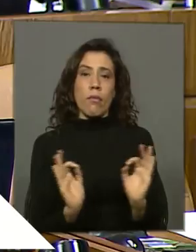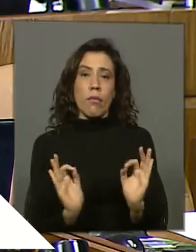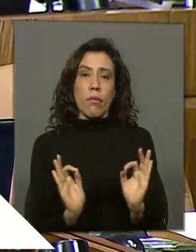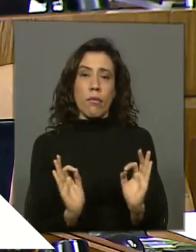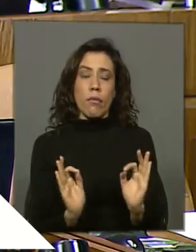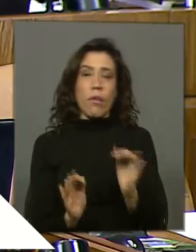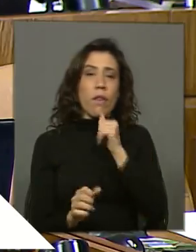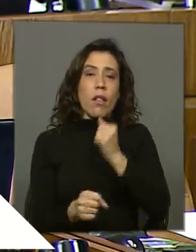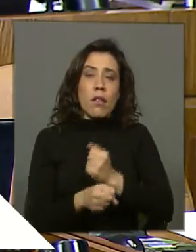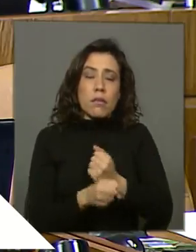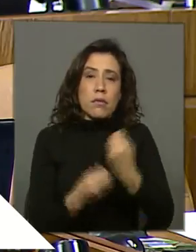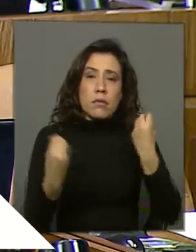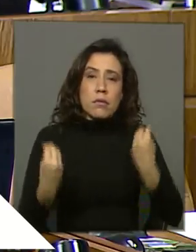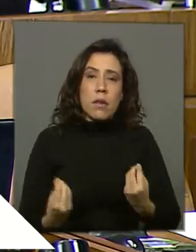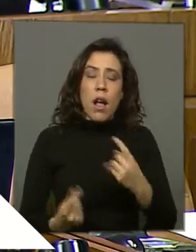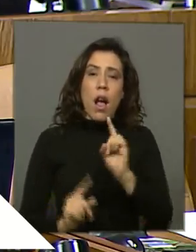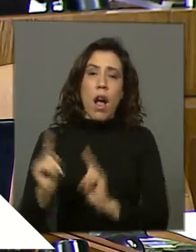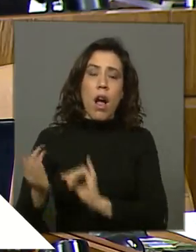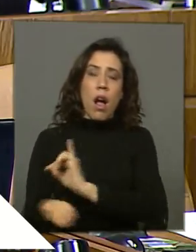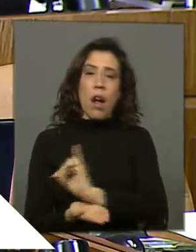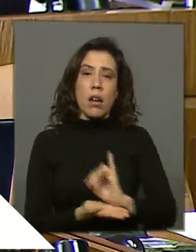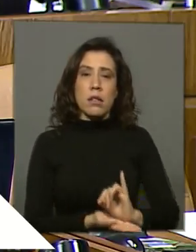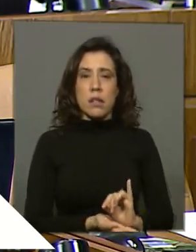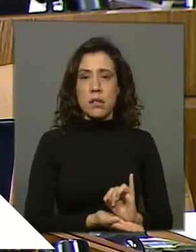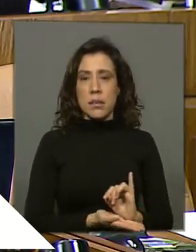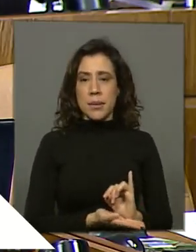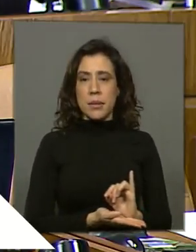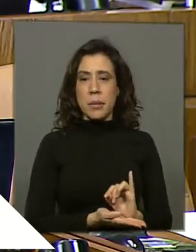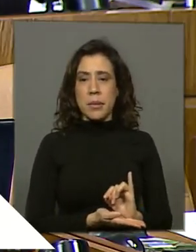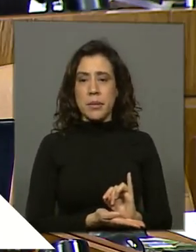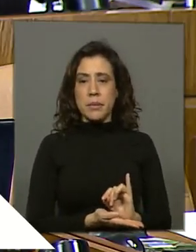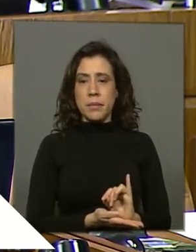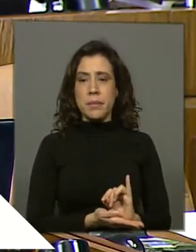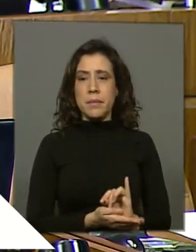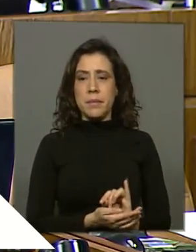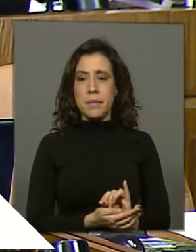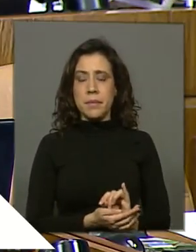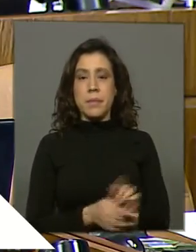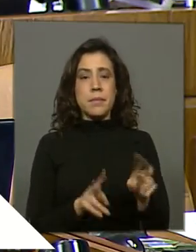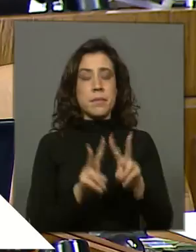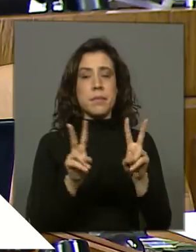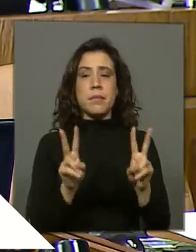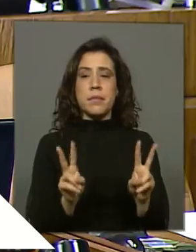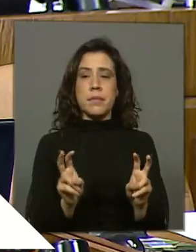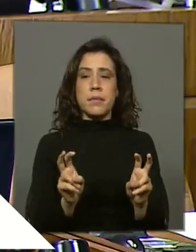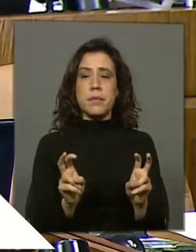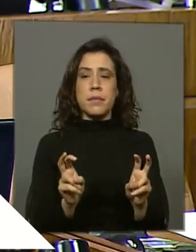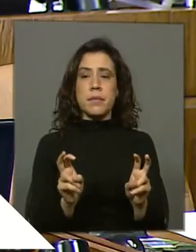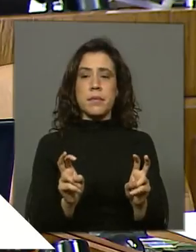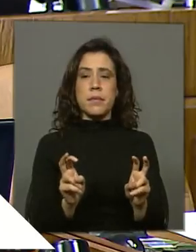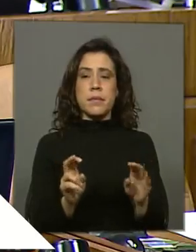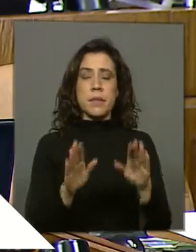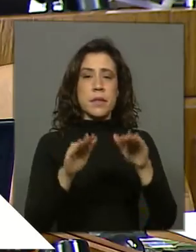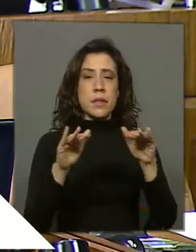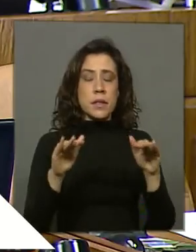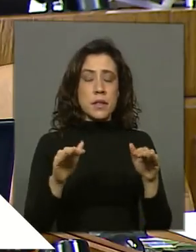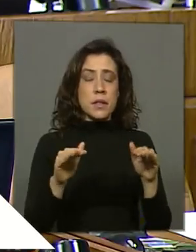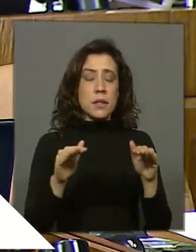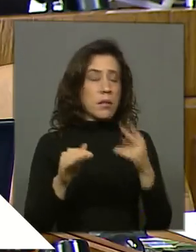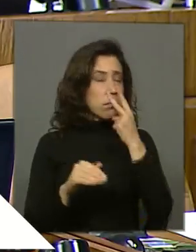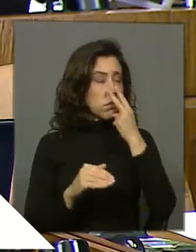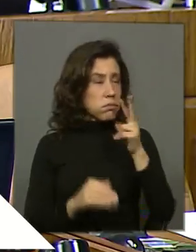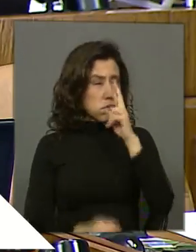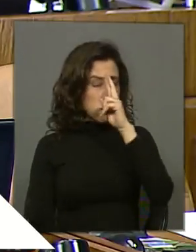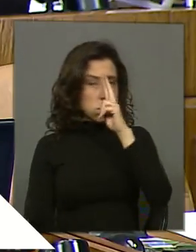de proactividad de algunas instituciones de algunos reguladores efectivamente en esta materia llamamos también profundamente la